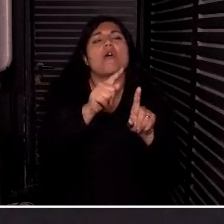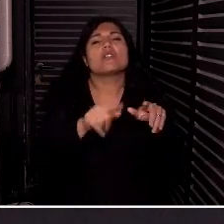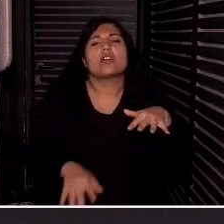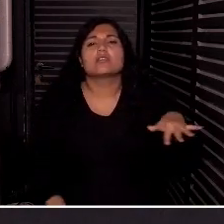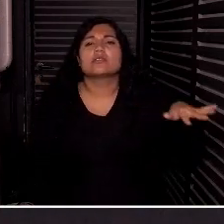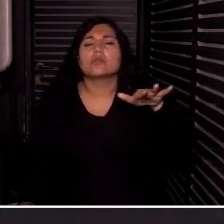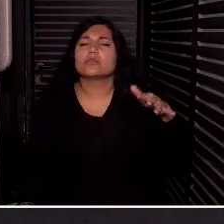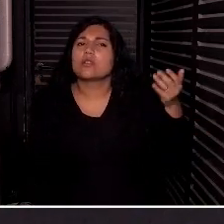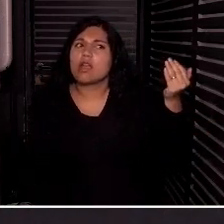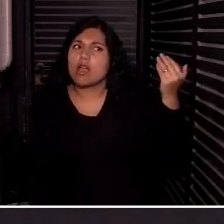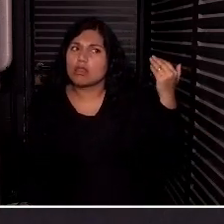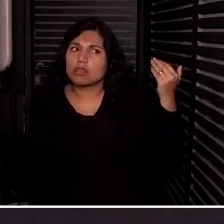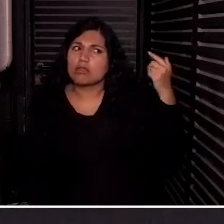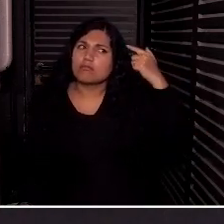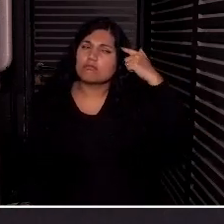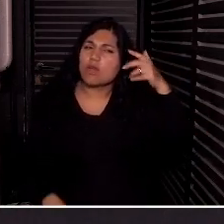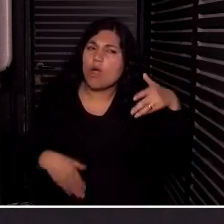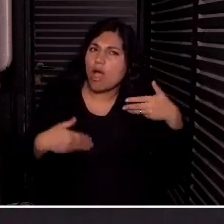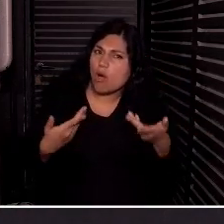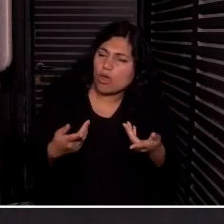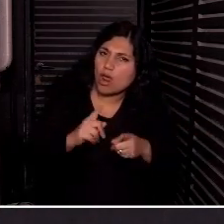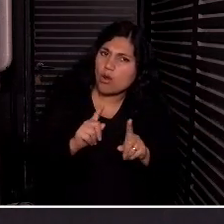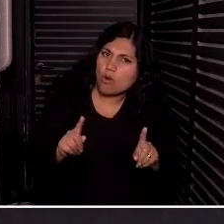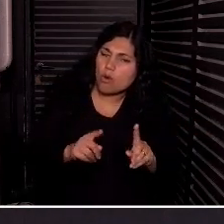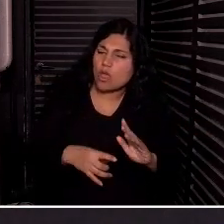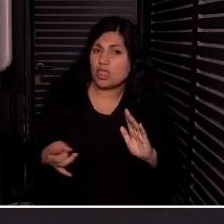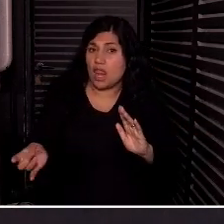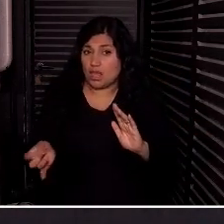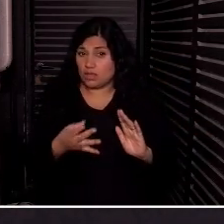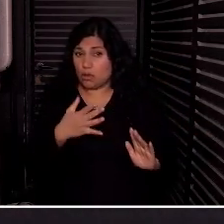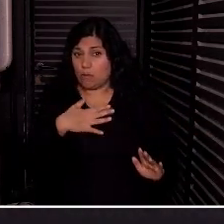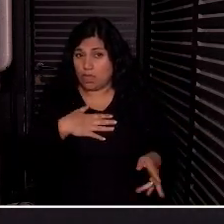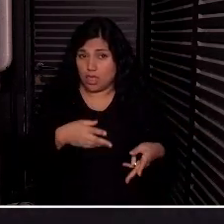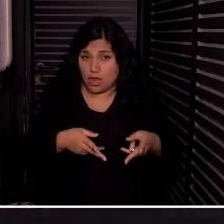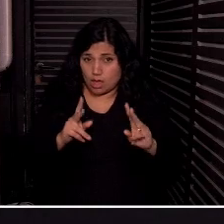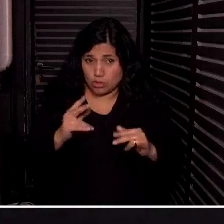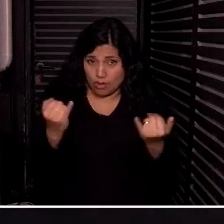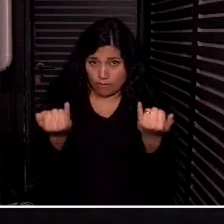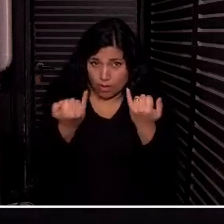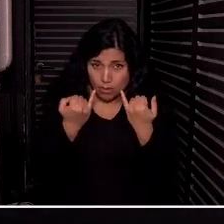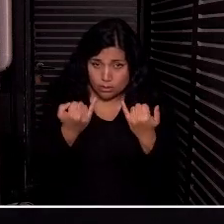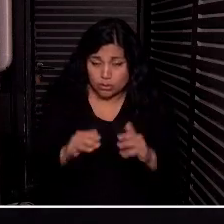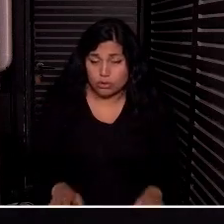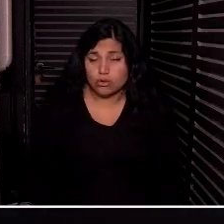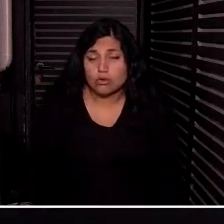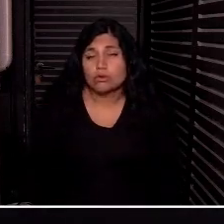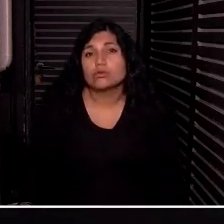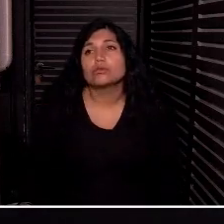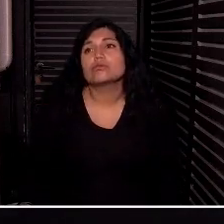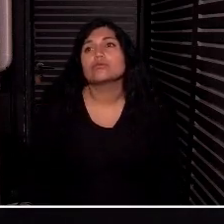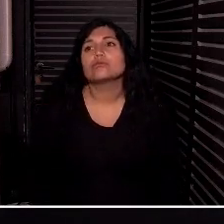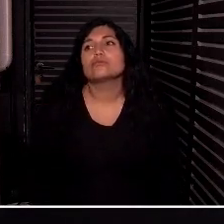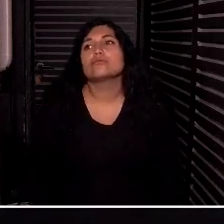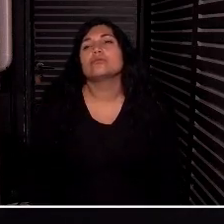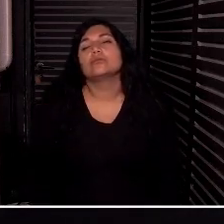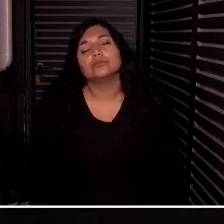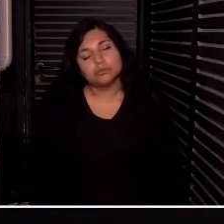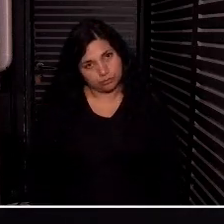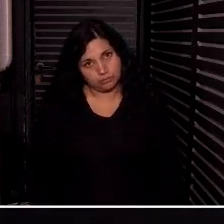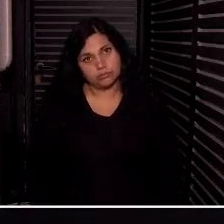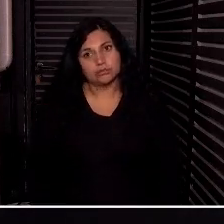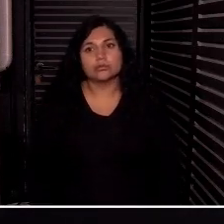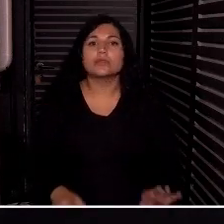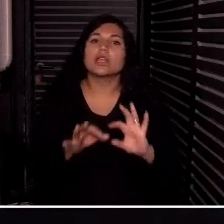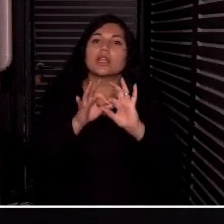anteriormente no hay una transgresión de mi derecho a ser informado bueno Muchas gracias eh Por